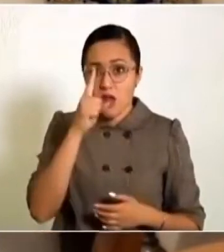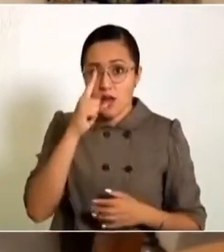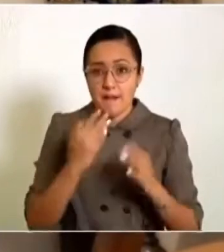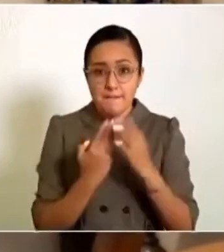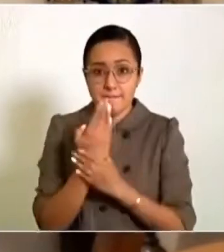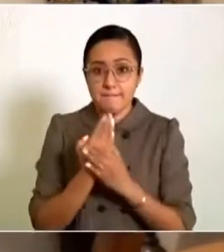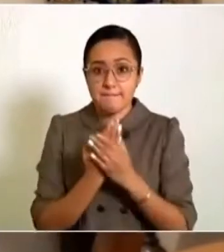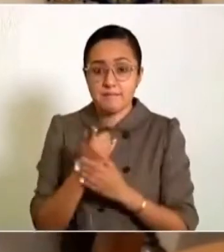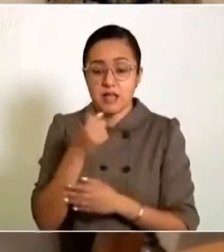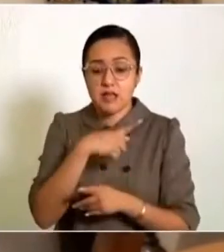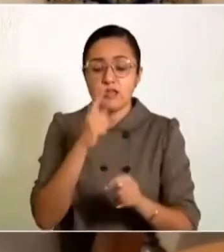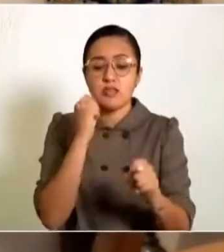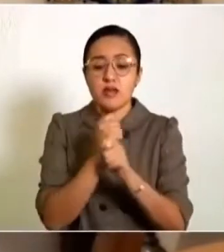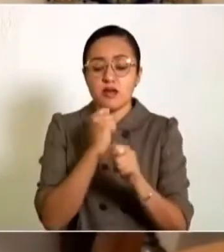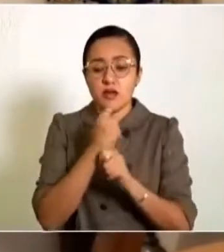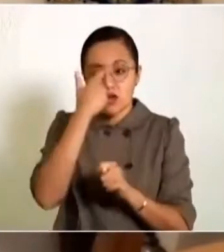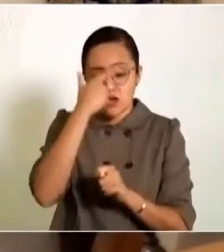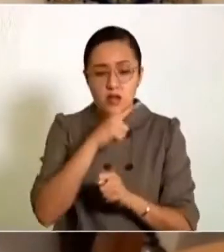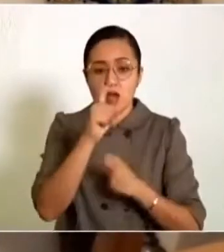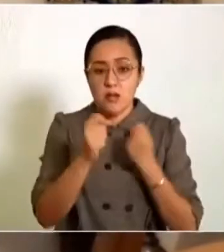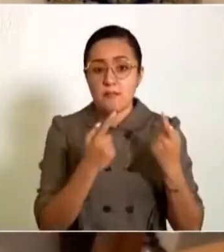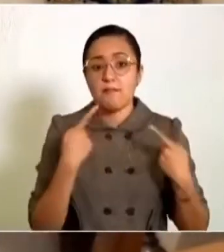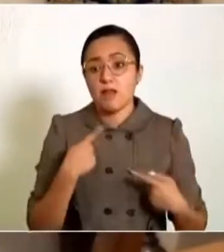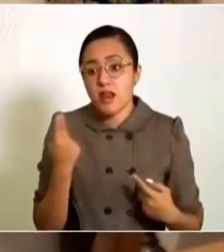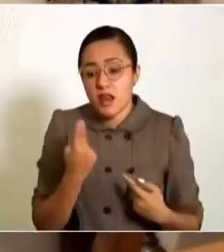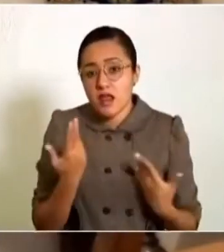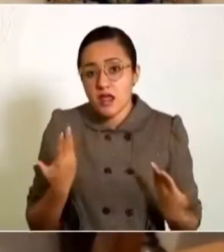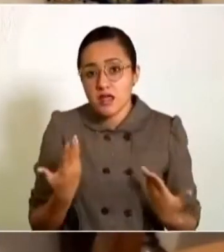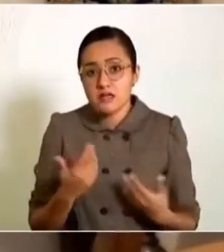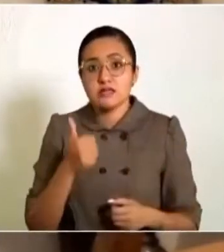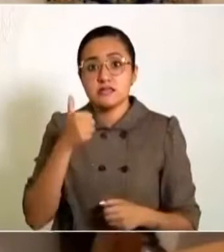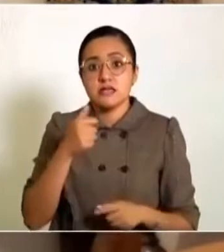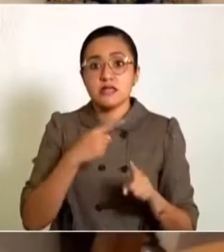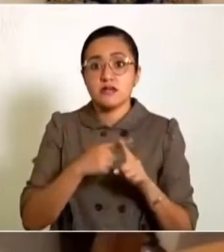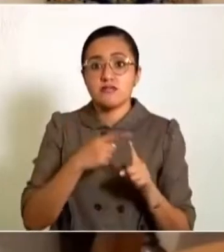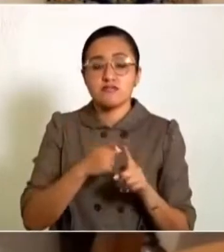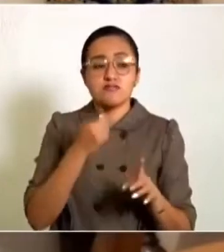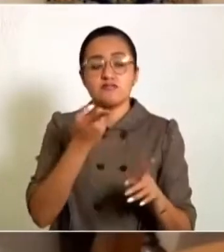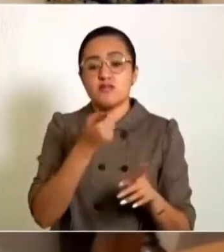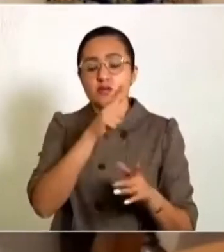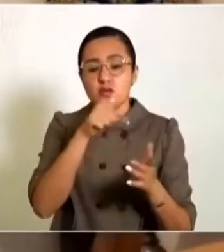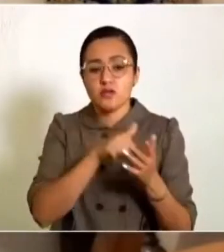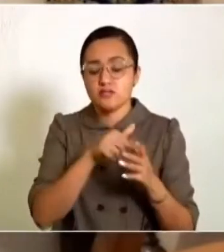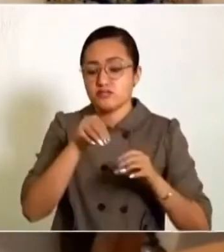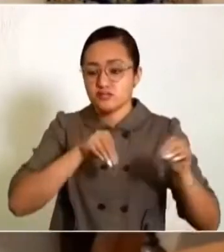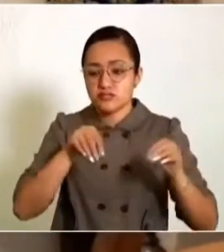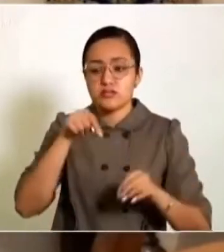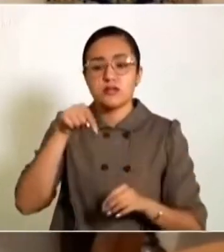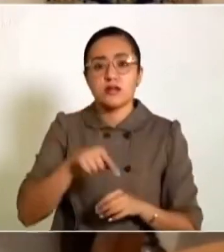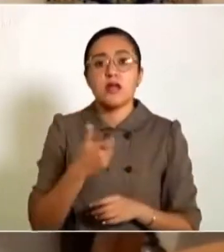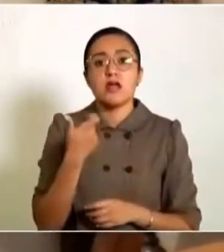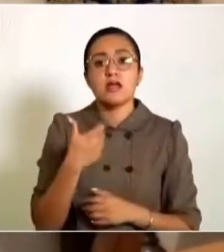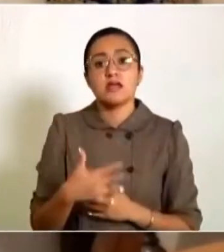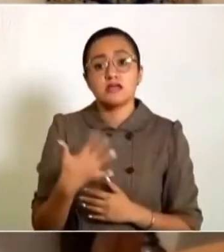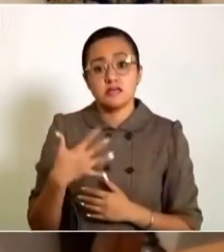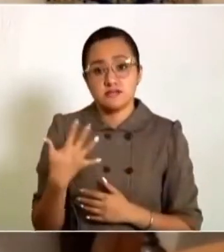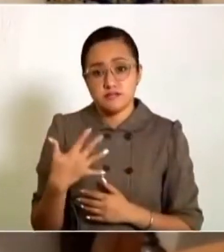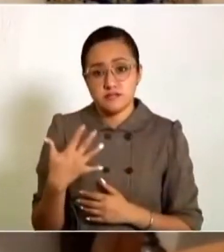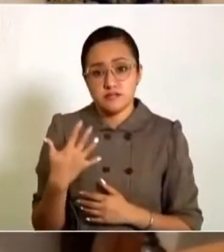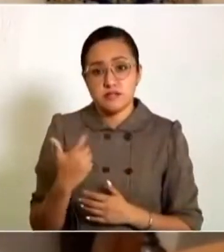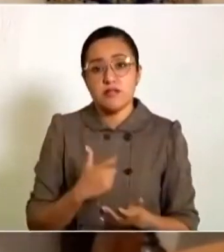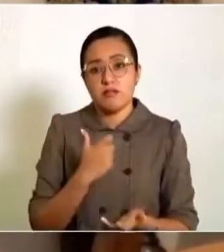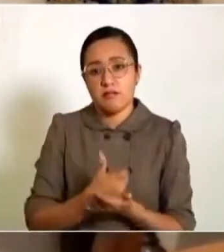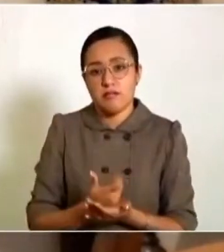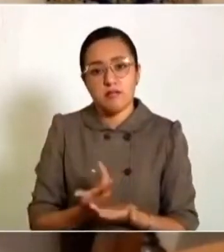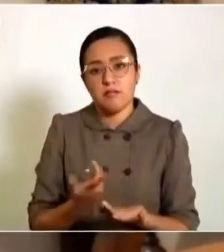transporte nocturno en 6 rutas a 15 pesos del pasaje con